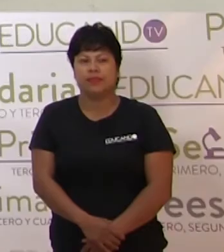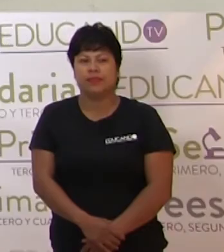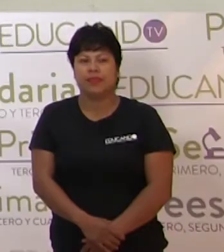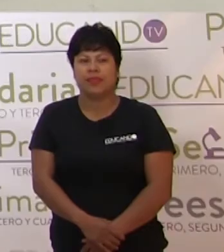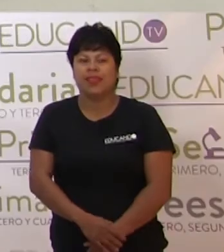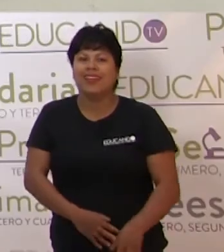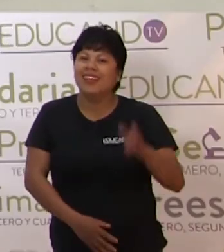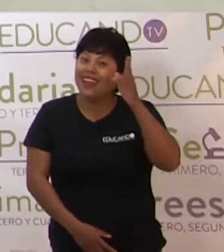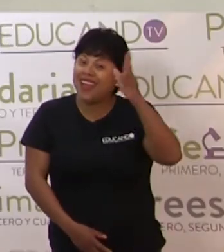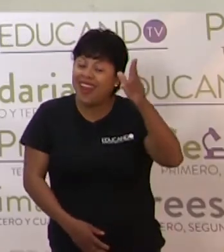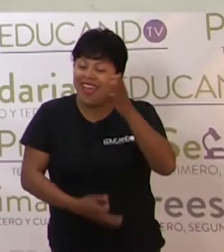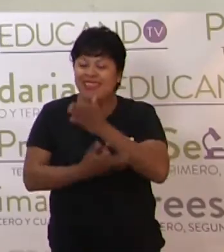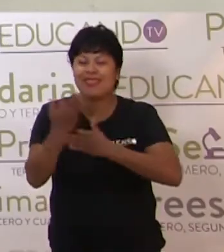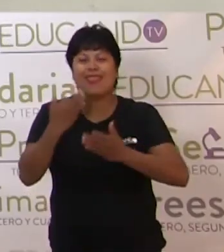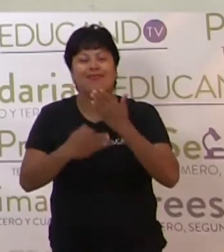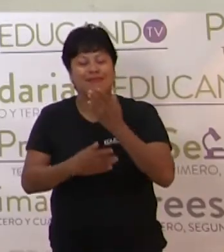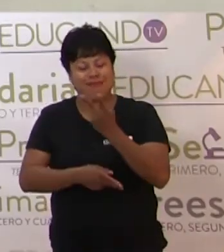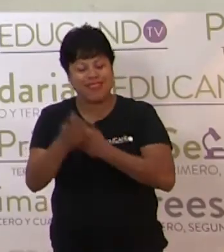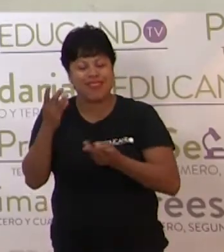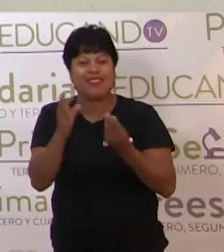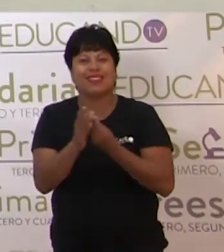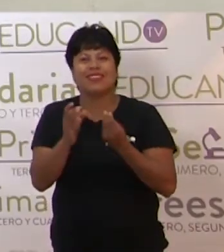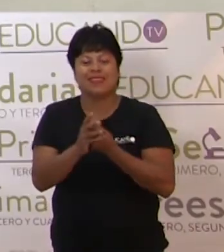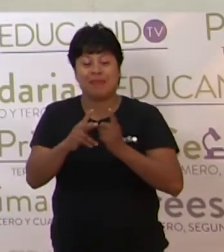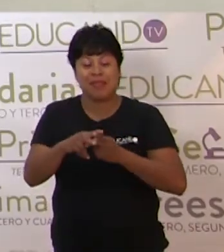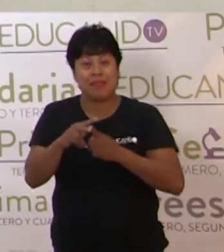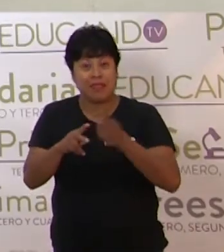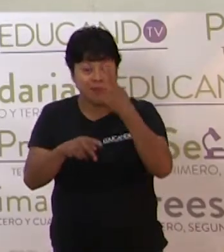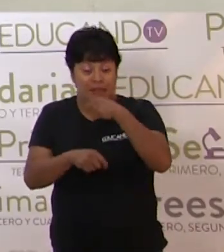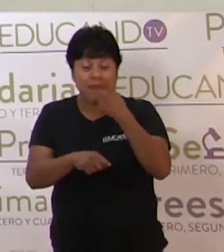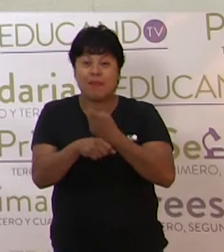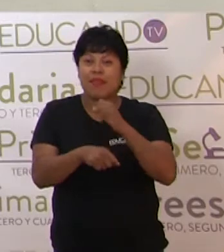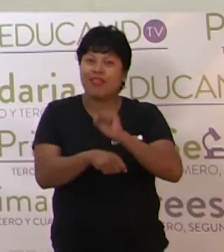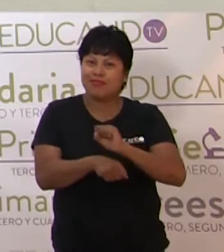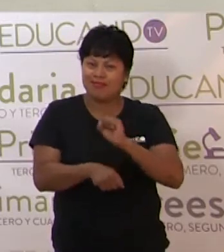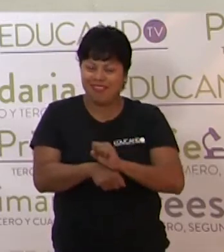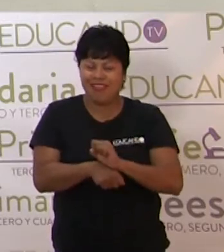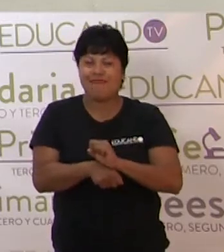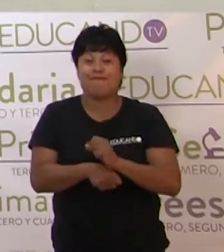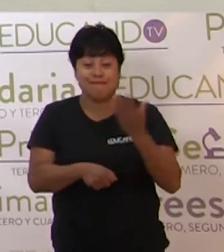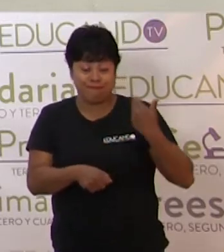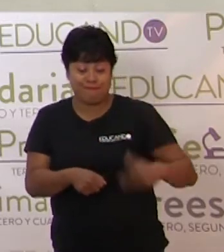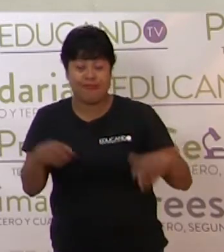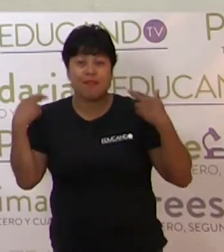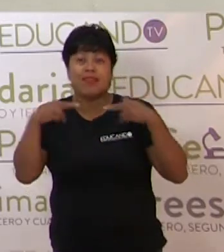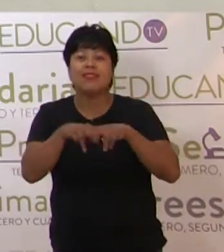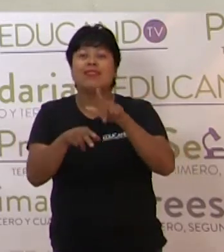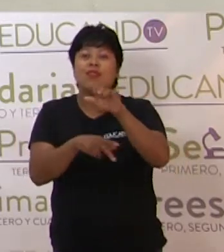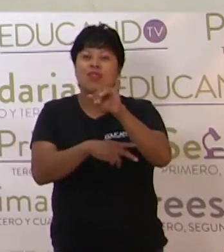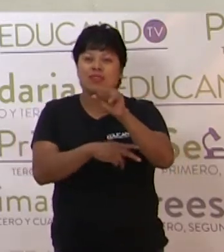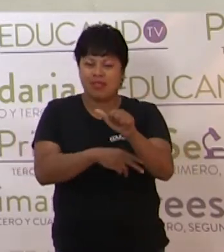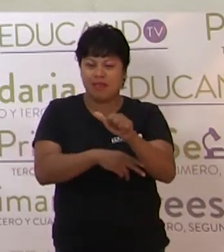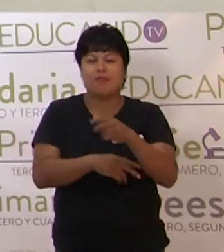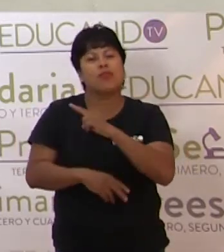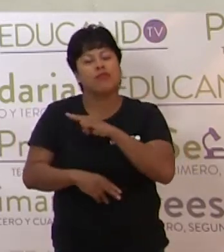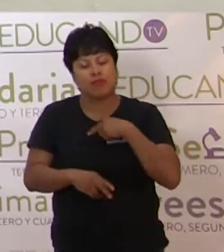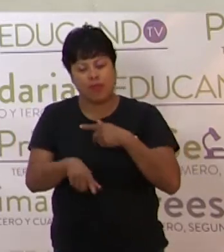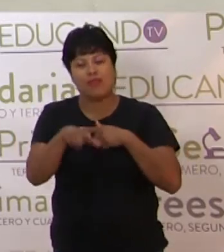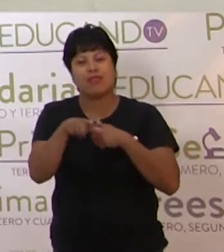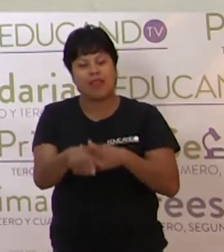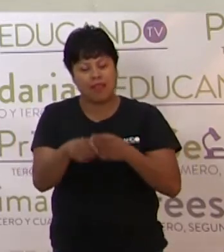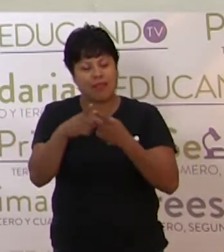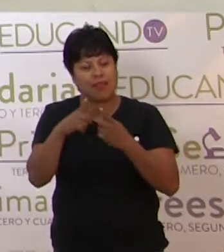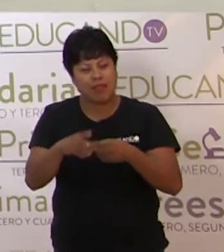hola a todos bienvenidos a una nueva sesión de matemáticas para el primer grado de secundaria sobre la profesora luisa y vamos a seguir desarrollando el